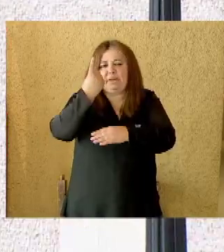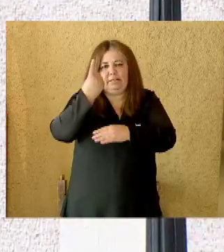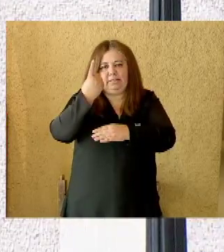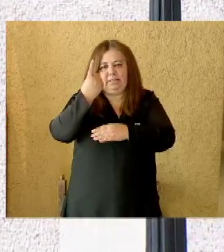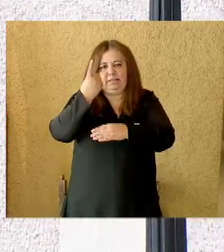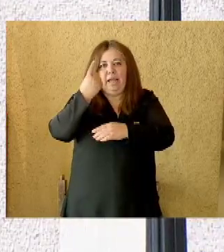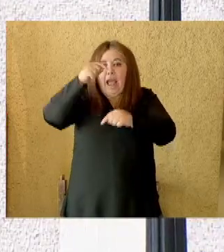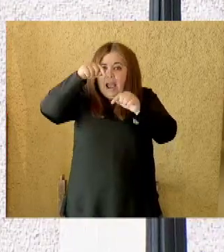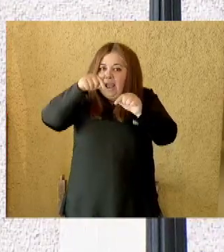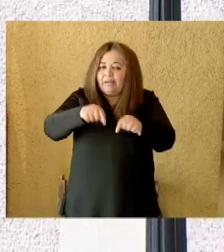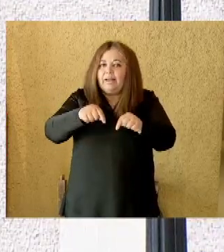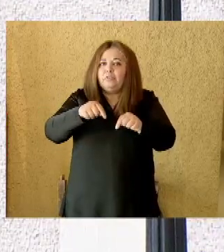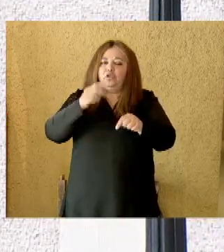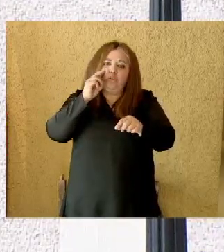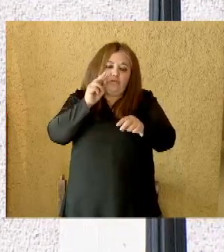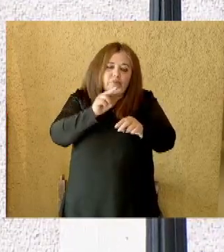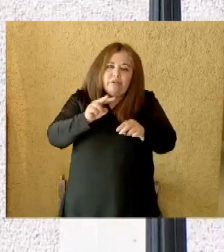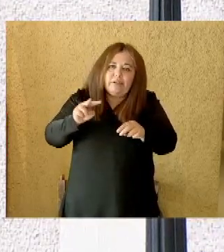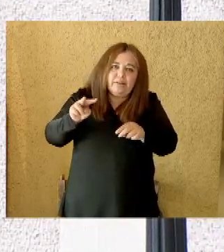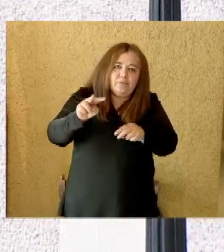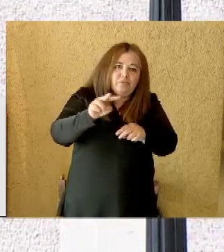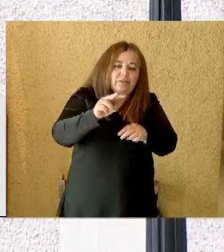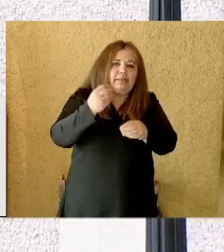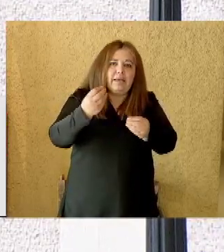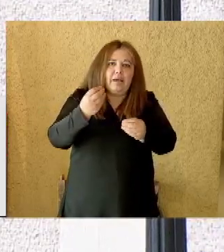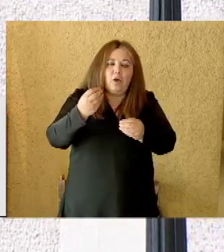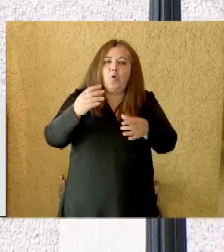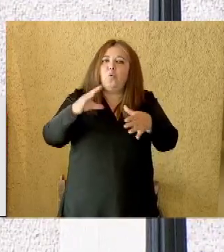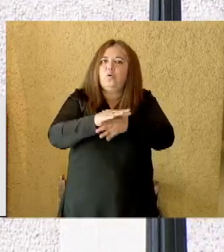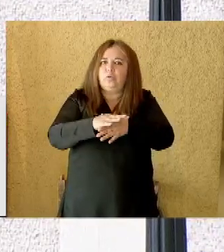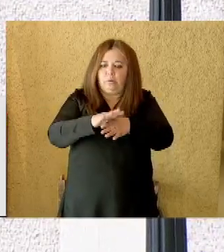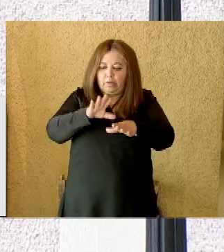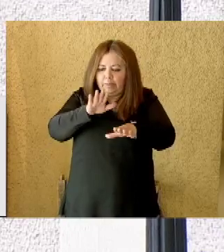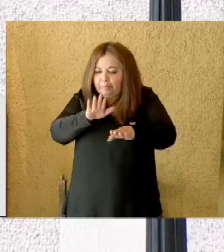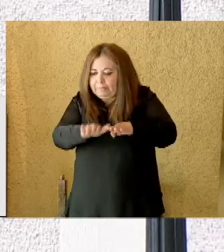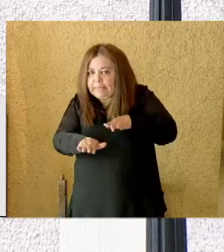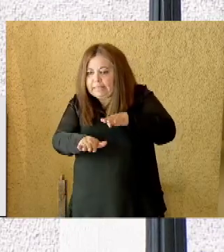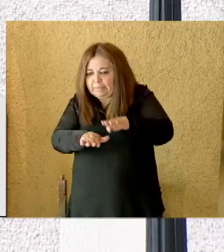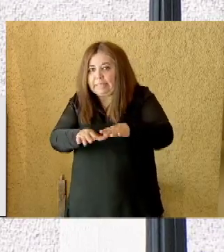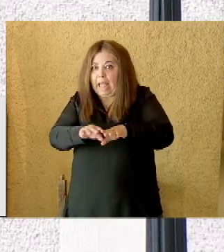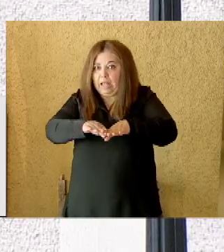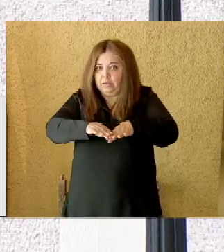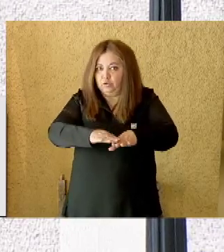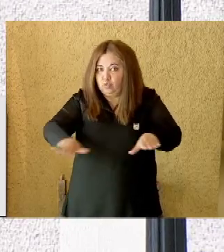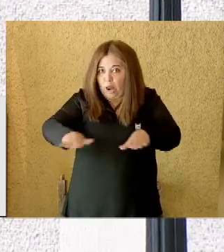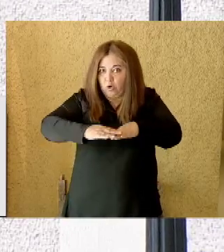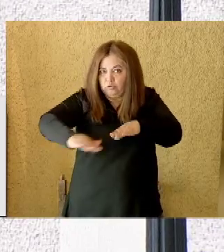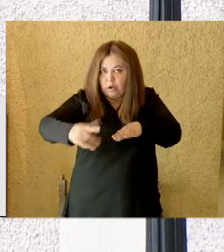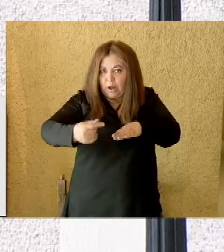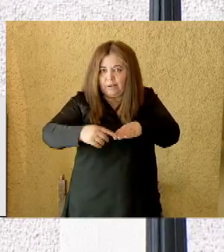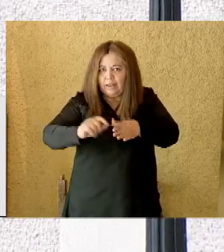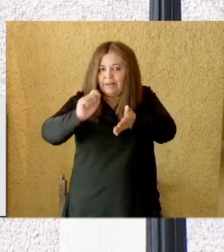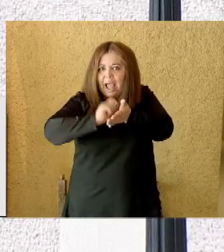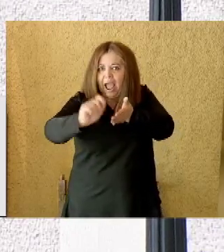aquí podemos ver, es el momento de pisar, de hecho, porque está representada en el suelo, una copia del acta